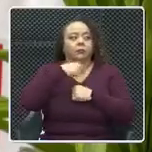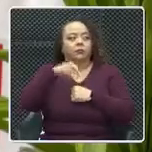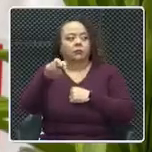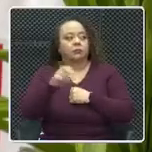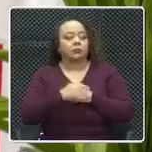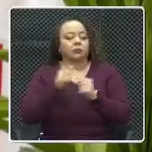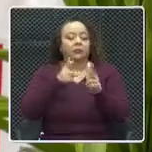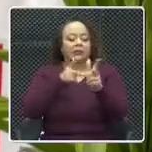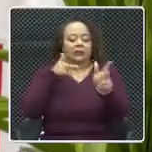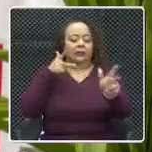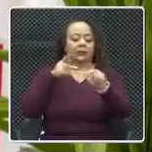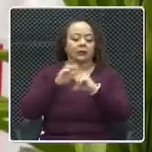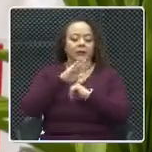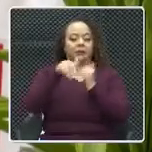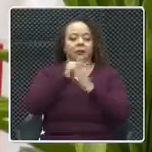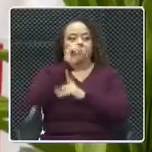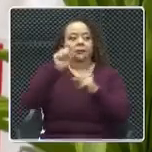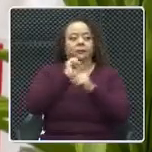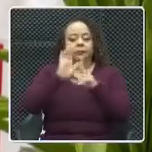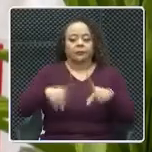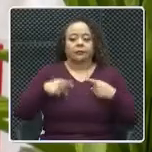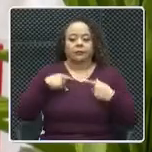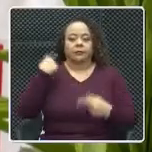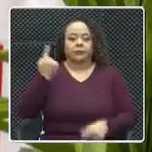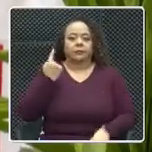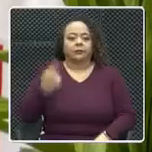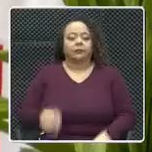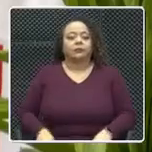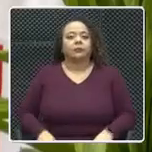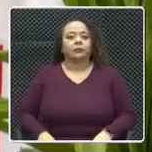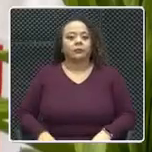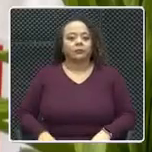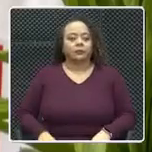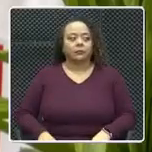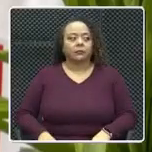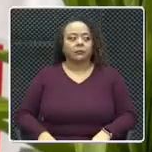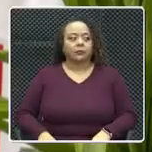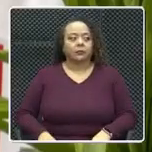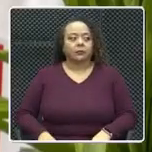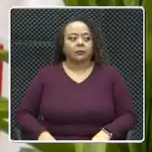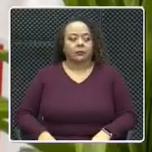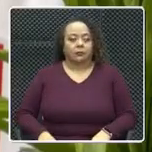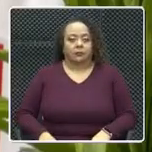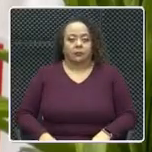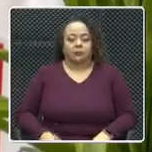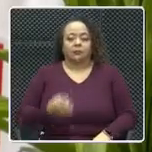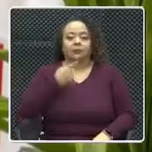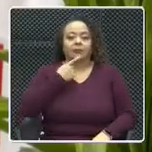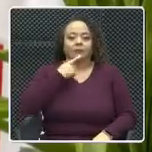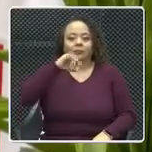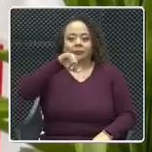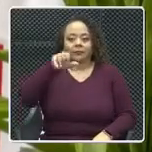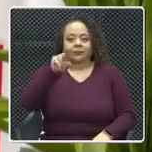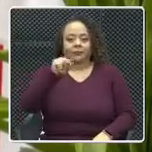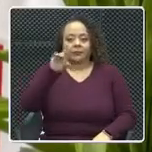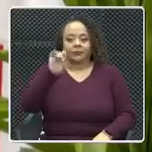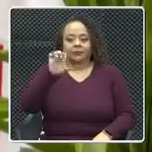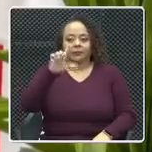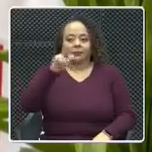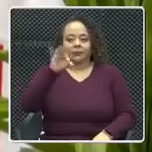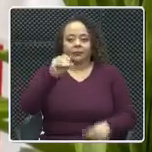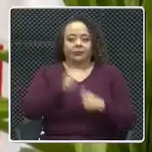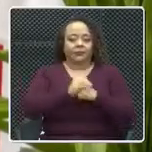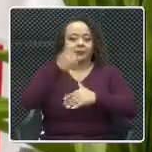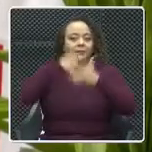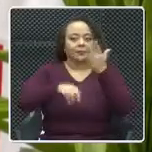presas y toda la situación que vivimos constantemente. Dice, bueno, Juan Delgado nos sigue diciendo, qué rudo con